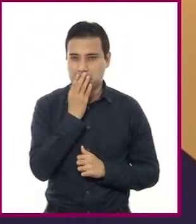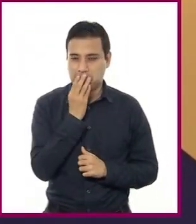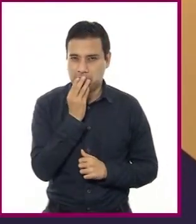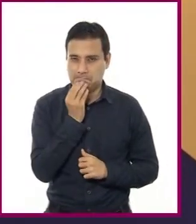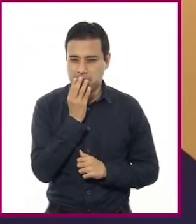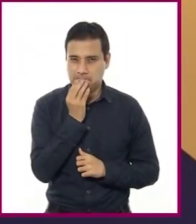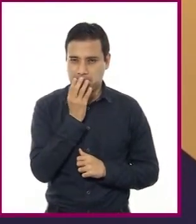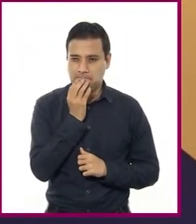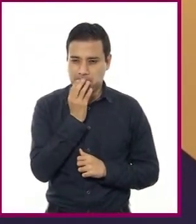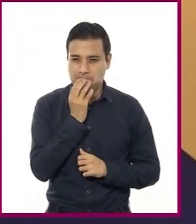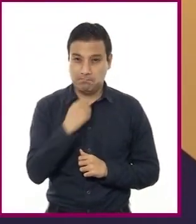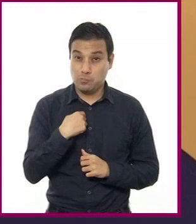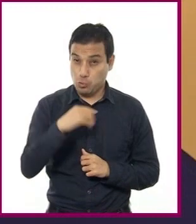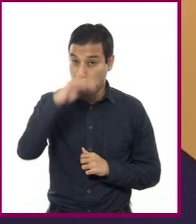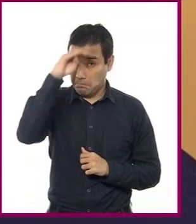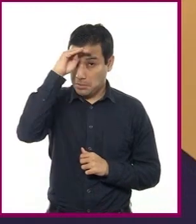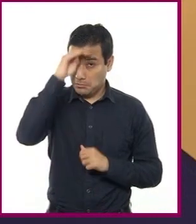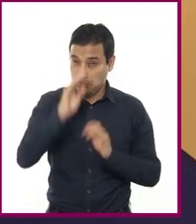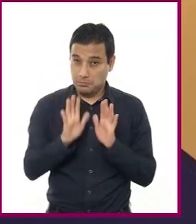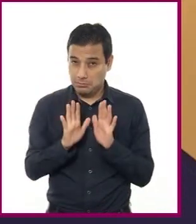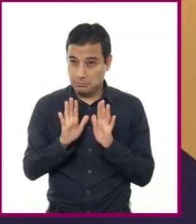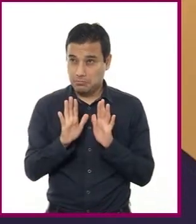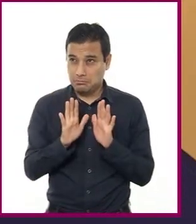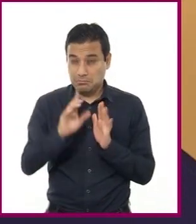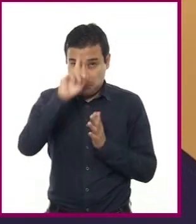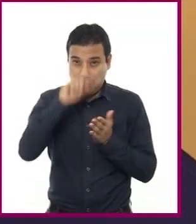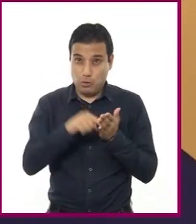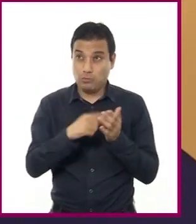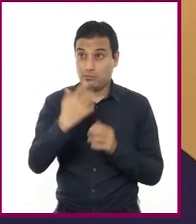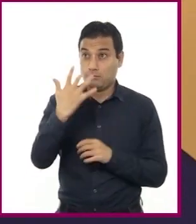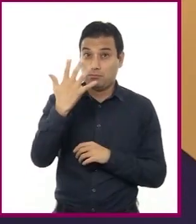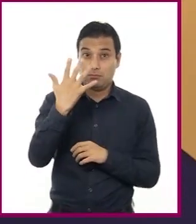Pues yo pienso que de frente al sol.